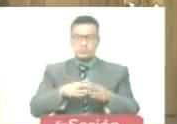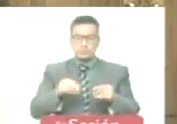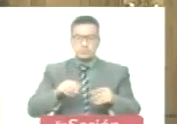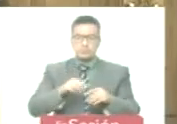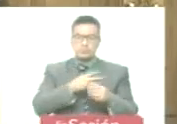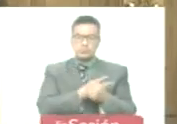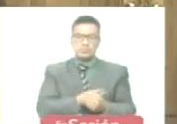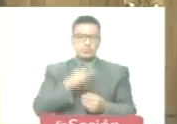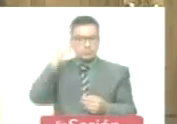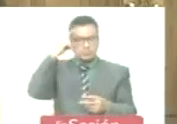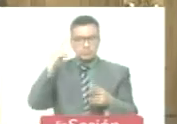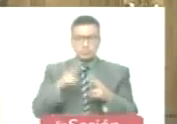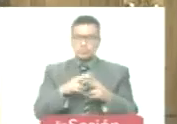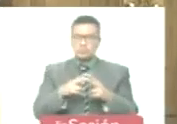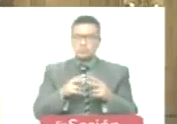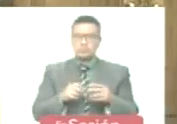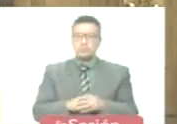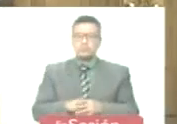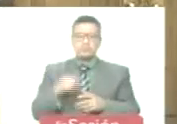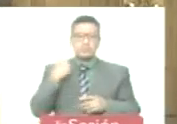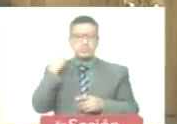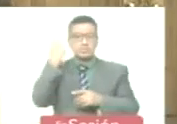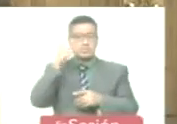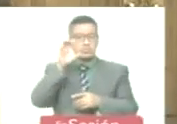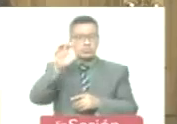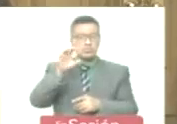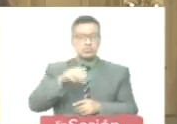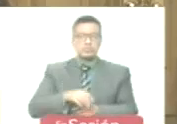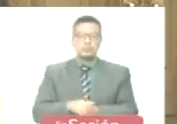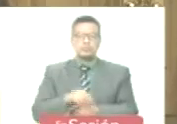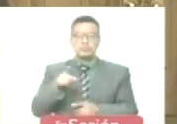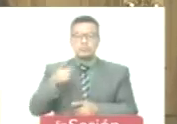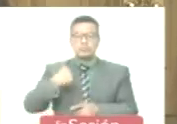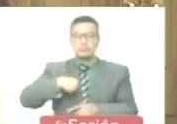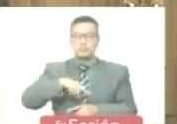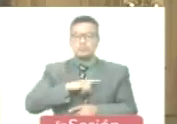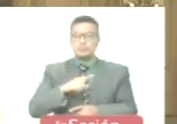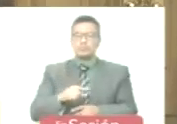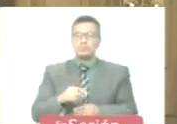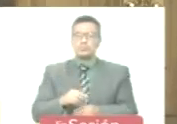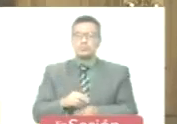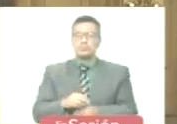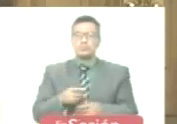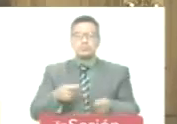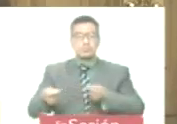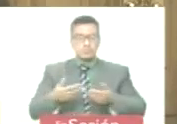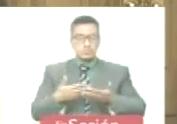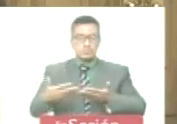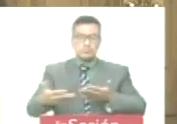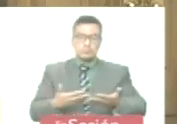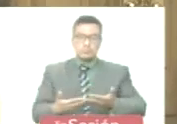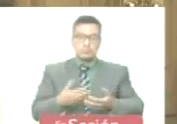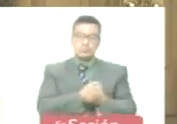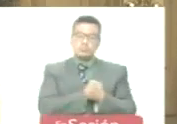Materna, reconociéndolas como heroínas de la patria, quienes a través de un trato amoroso,